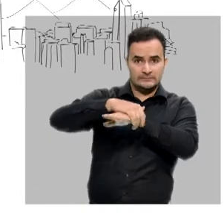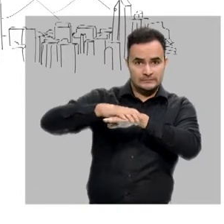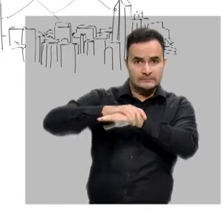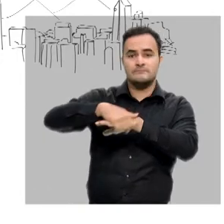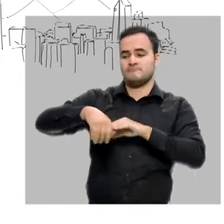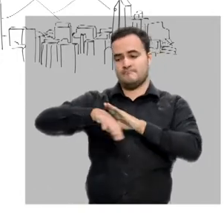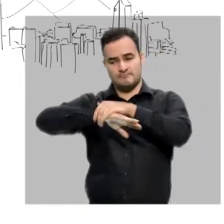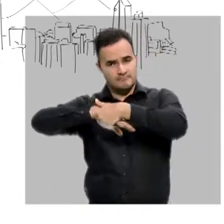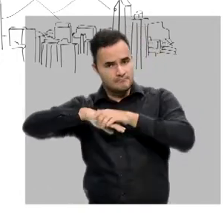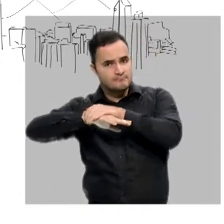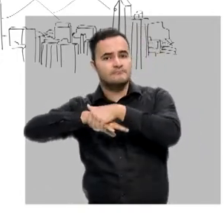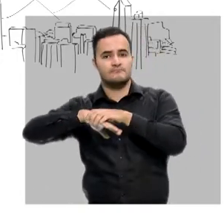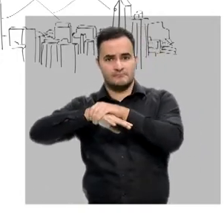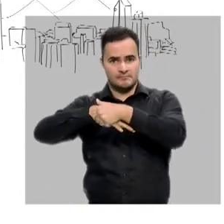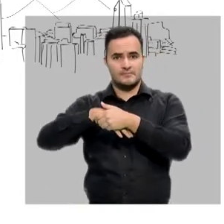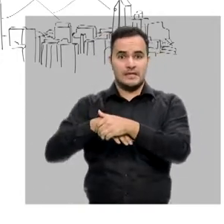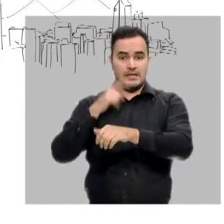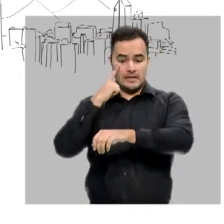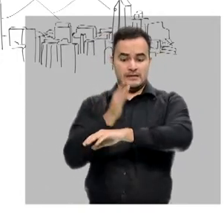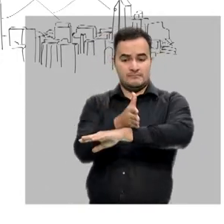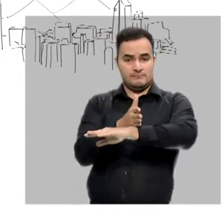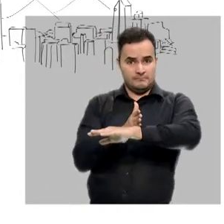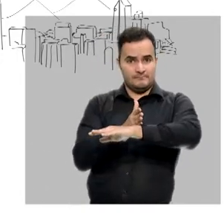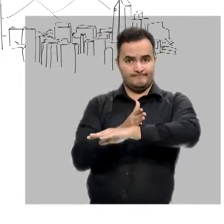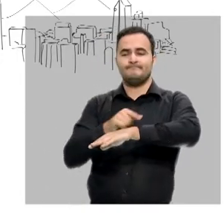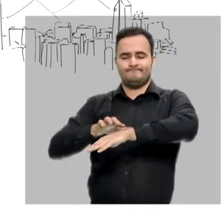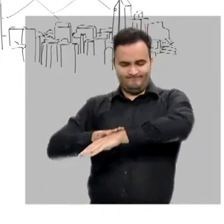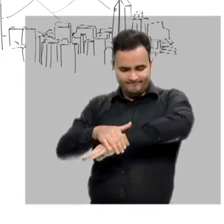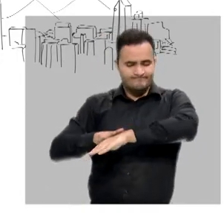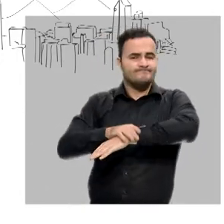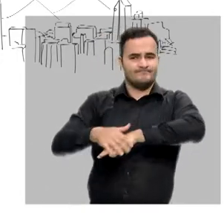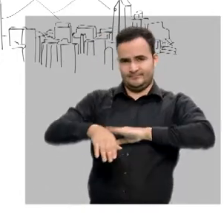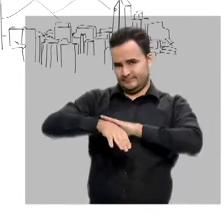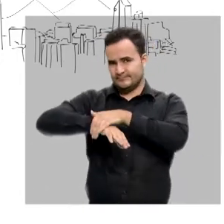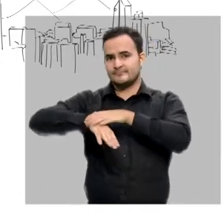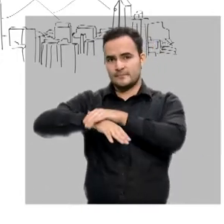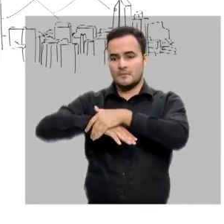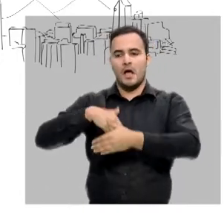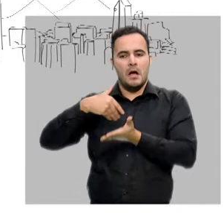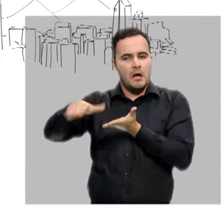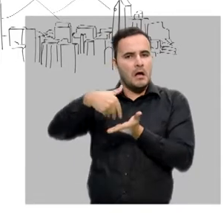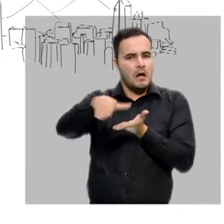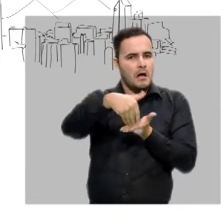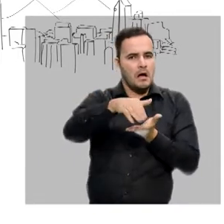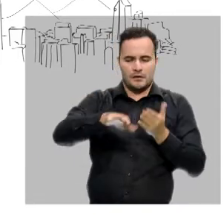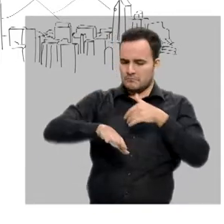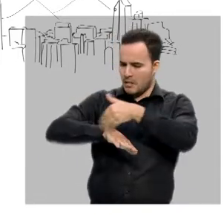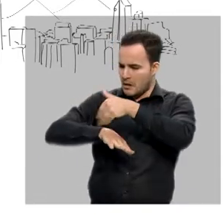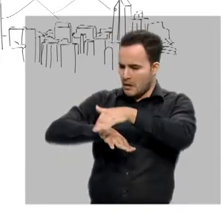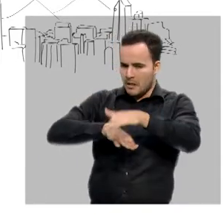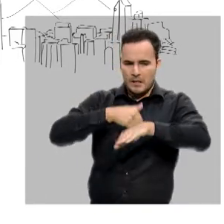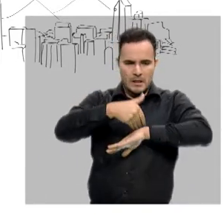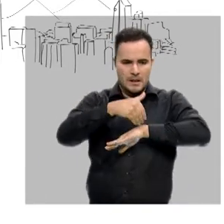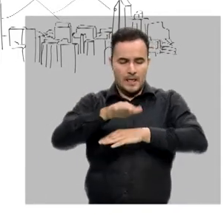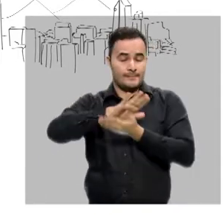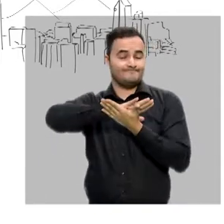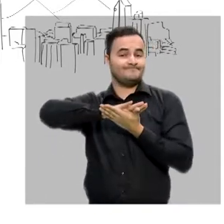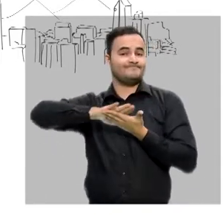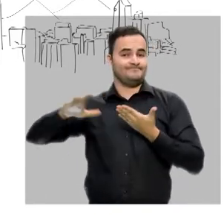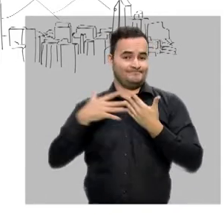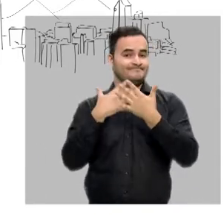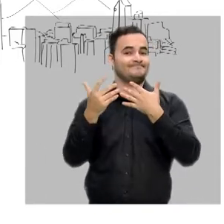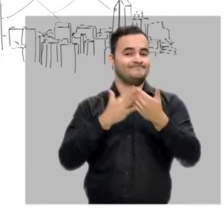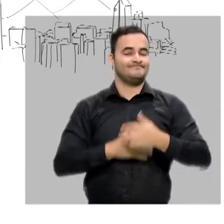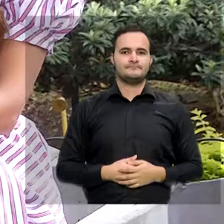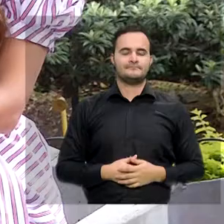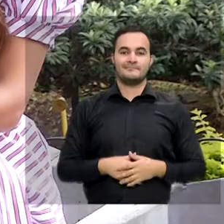manos debe de ser frotado y también hasta el nivel de las muñecas. Eso nos ayuda a barrer la mayor parte de contaminación y dejar